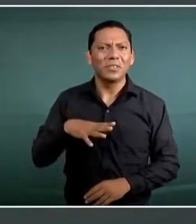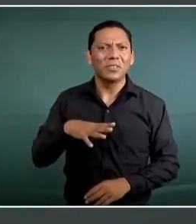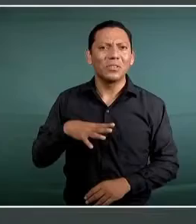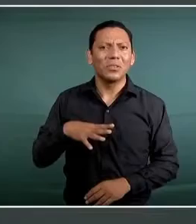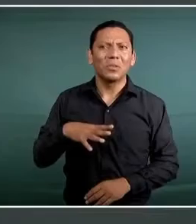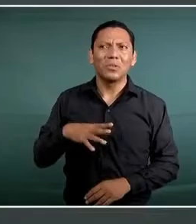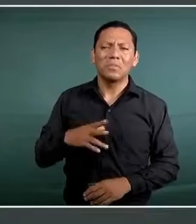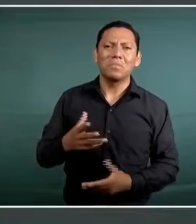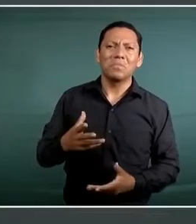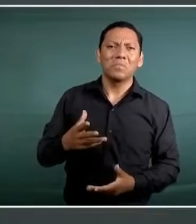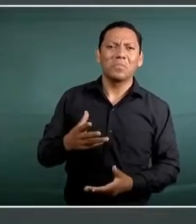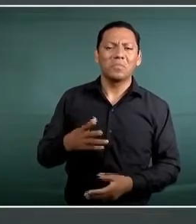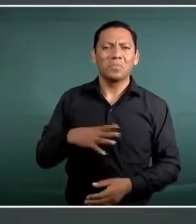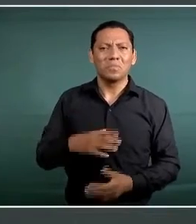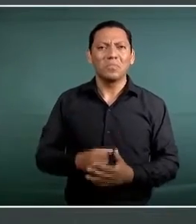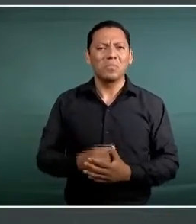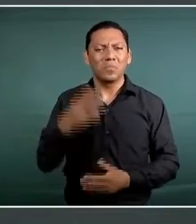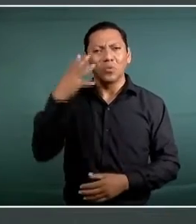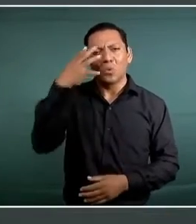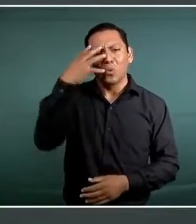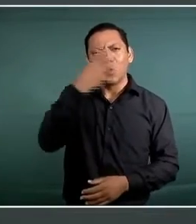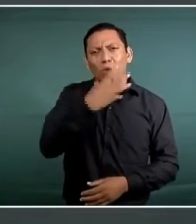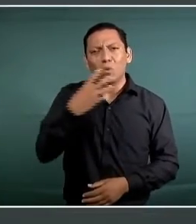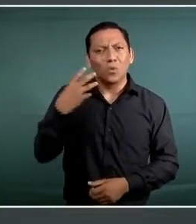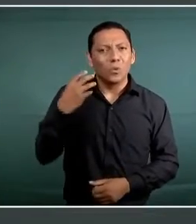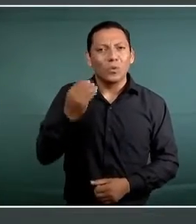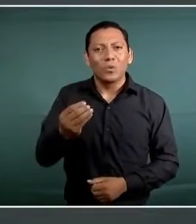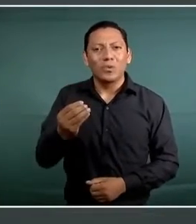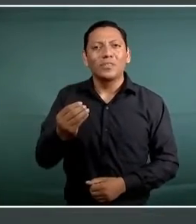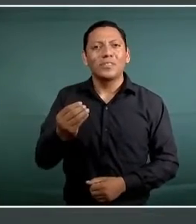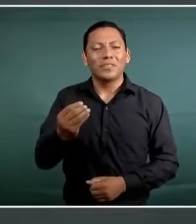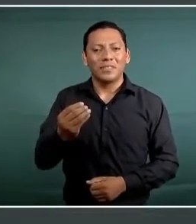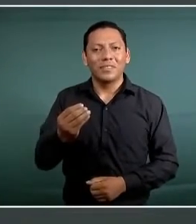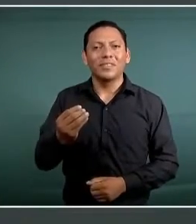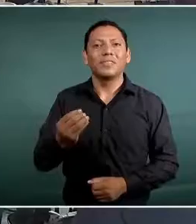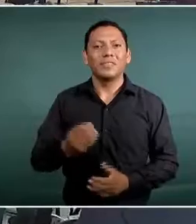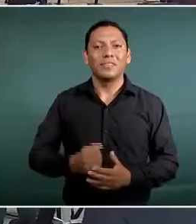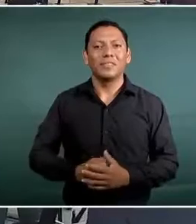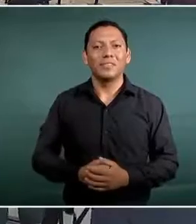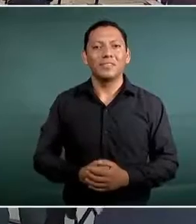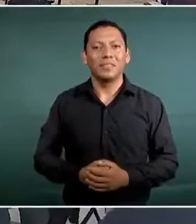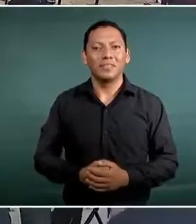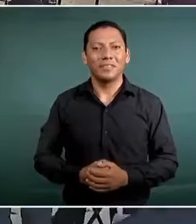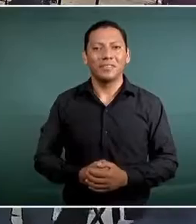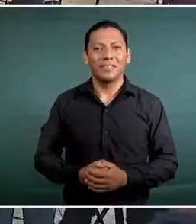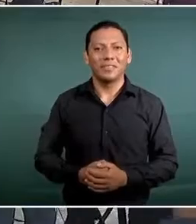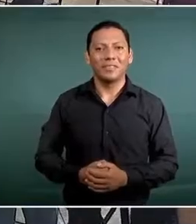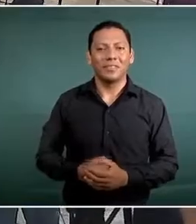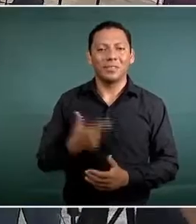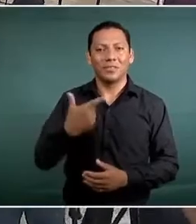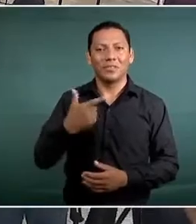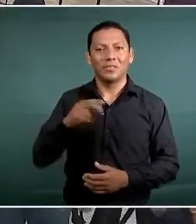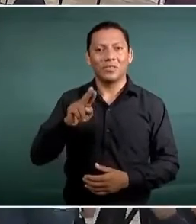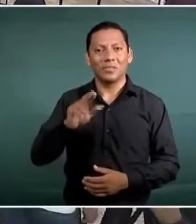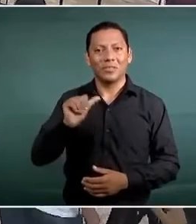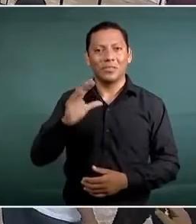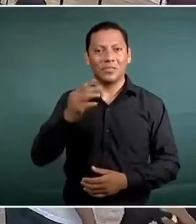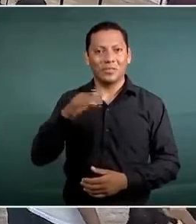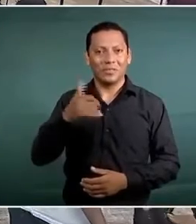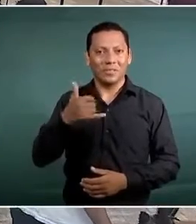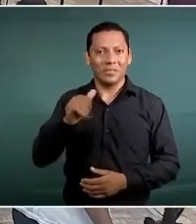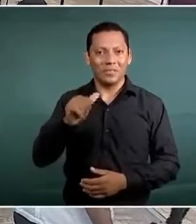bellísimas, las guacamayas,